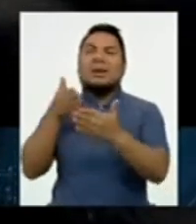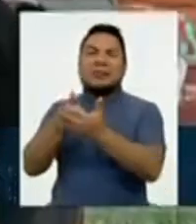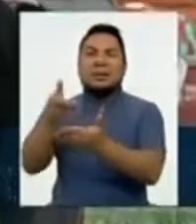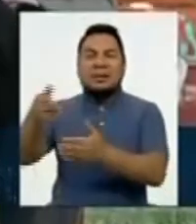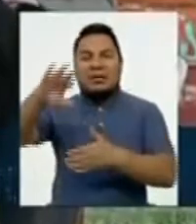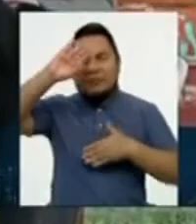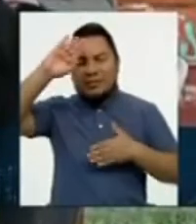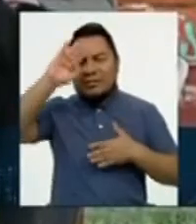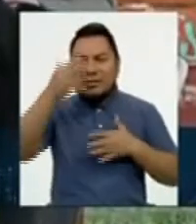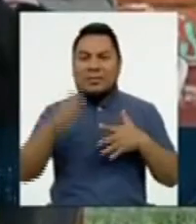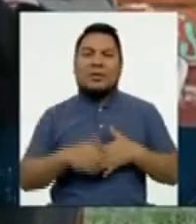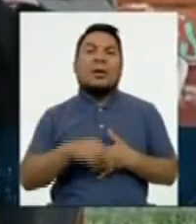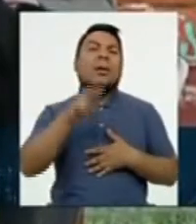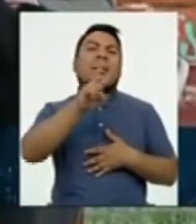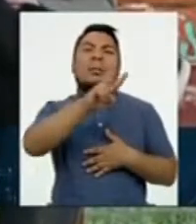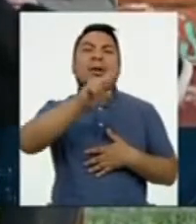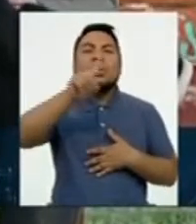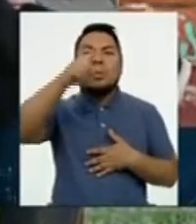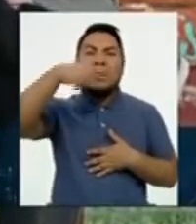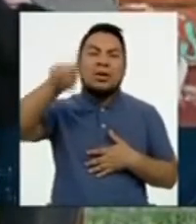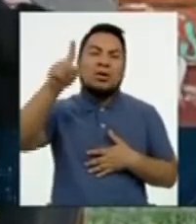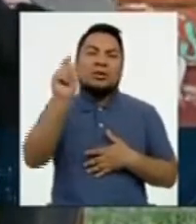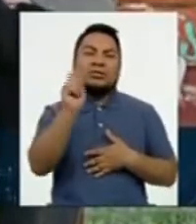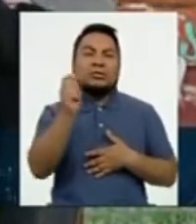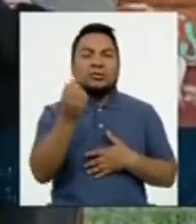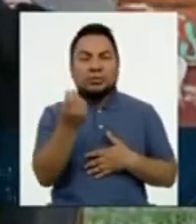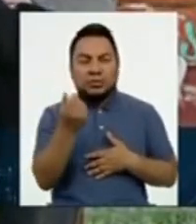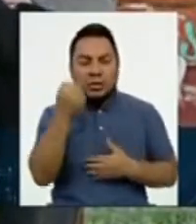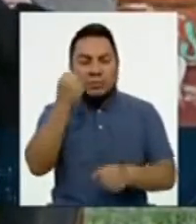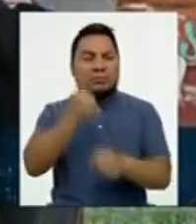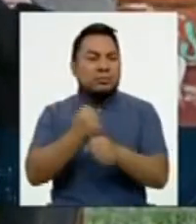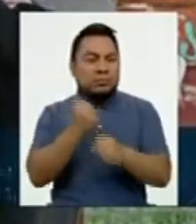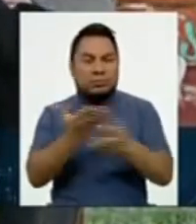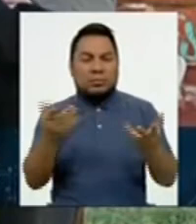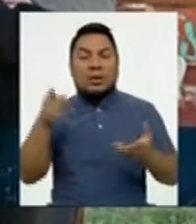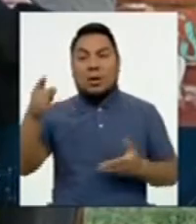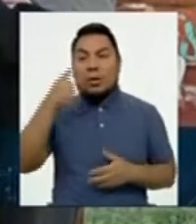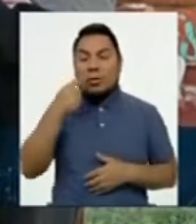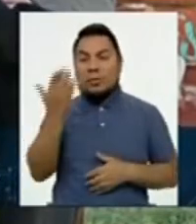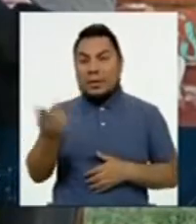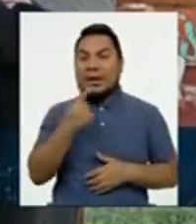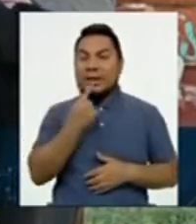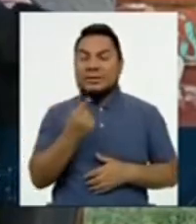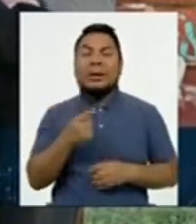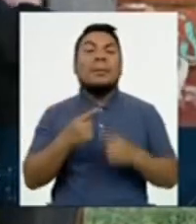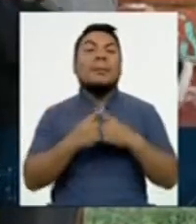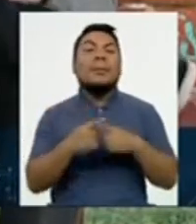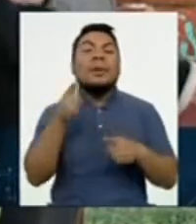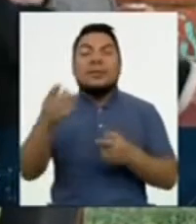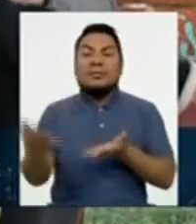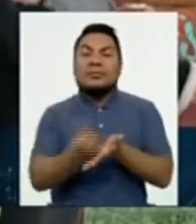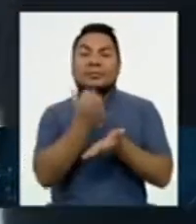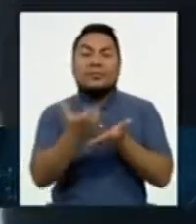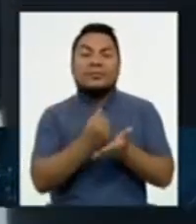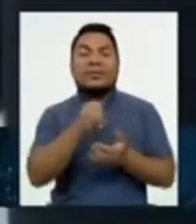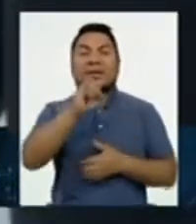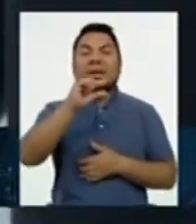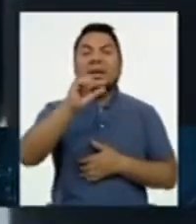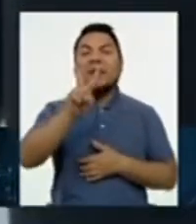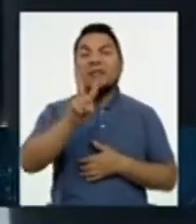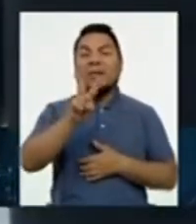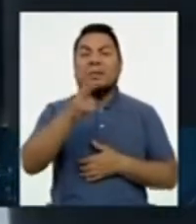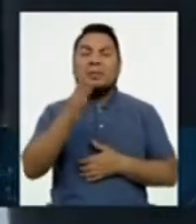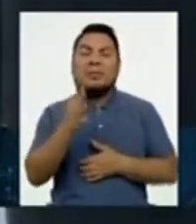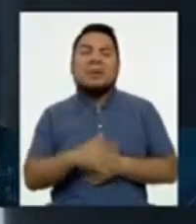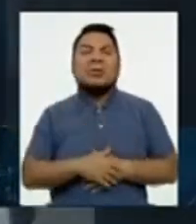tabaco ascienden a 2.500 millones de soles, según el doctor Carlos Farías. Sin embargo, la recaudación del impuesto no llega